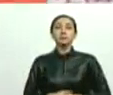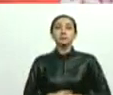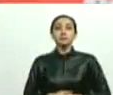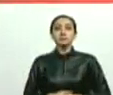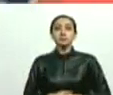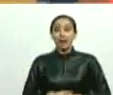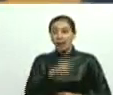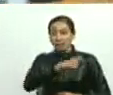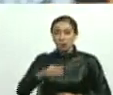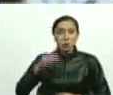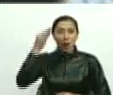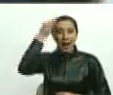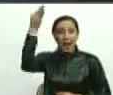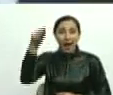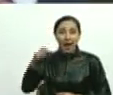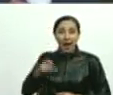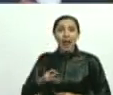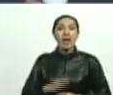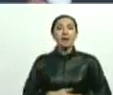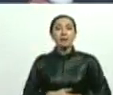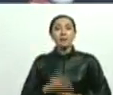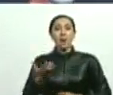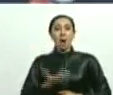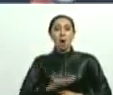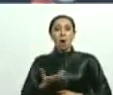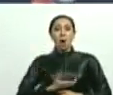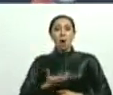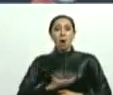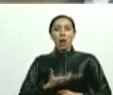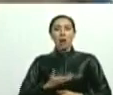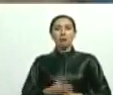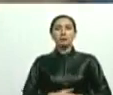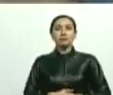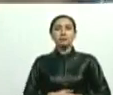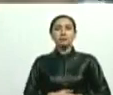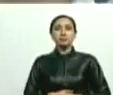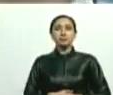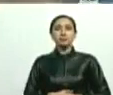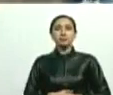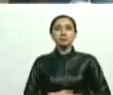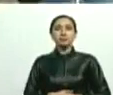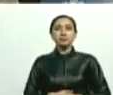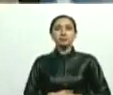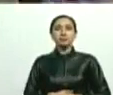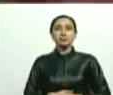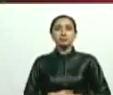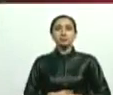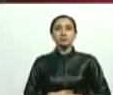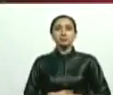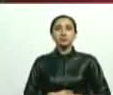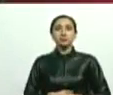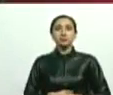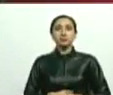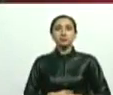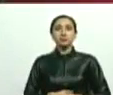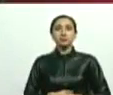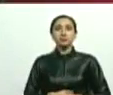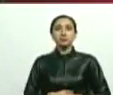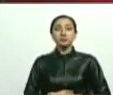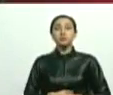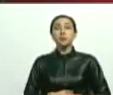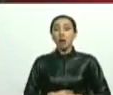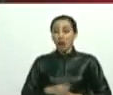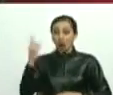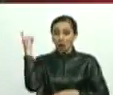Cualquiera cree, bueno, sigo alcalde, voy buchón. Buchón, compadre. Si no cumples con